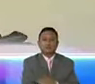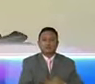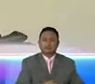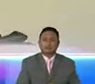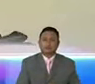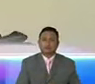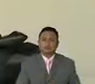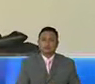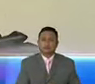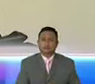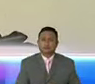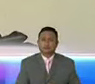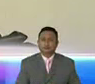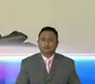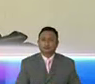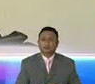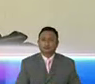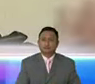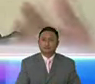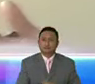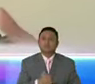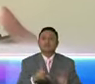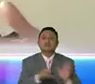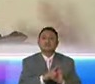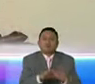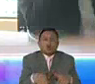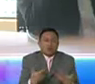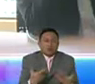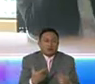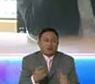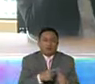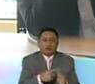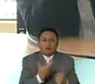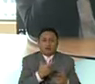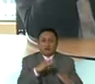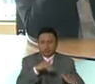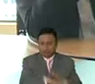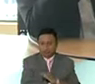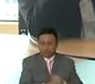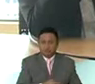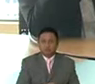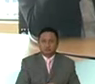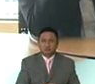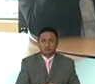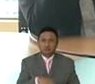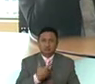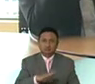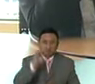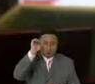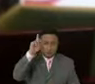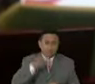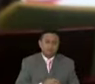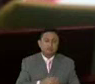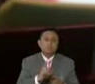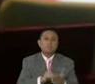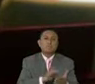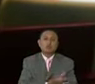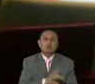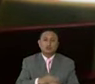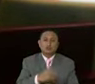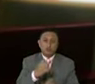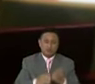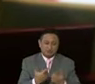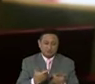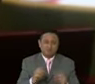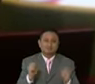la mejor forma de tratar esta ley es que se la archive. Son las reacciones que se registran en torno al polémico proyecto que busca controlar